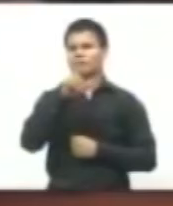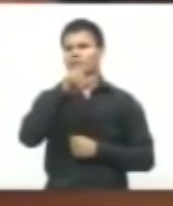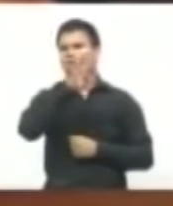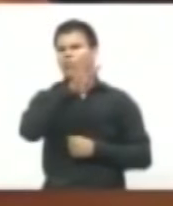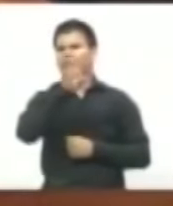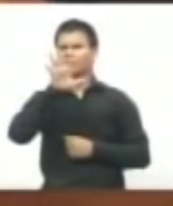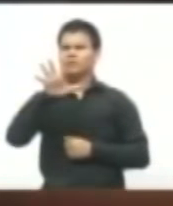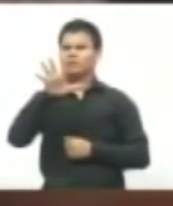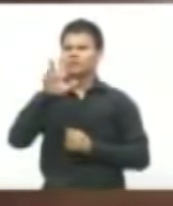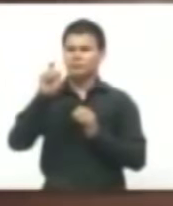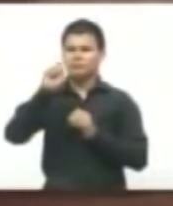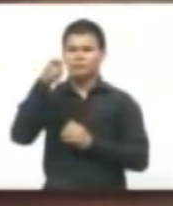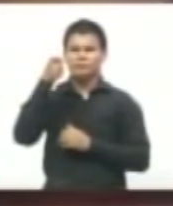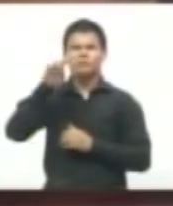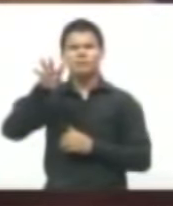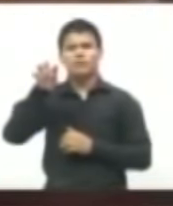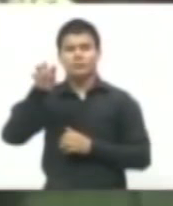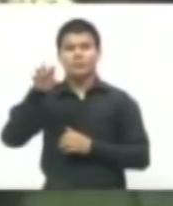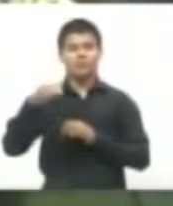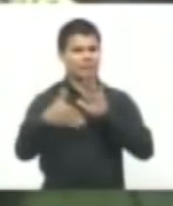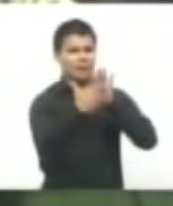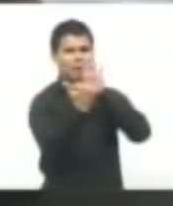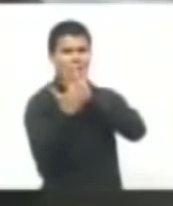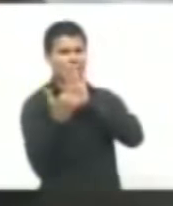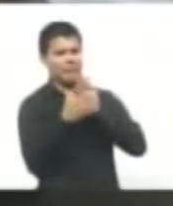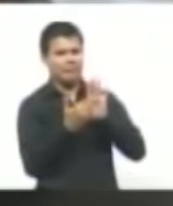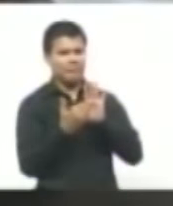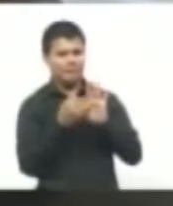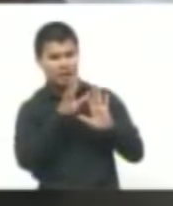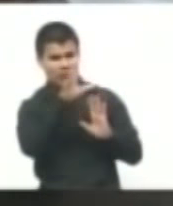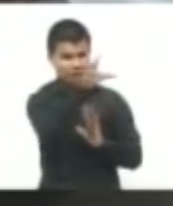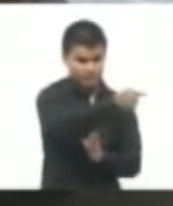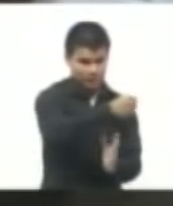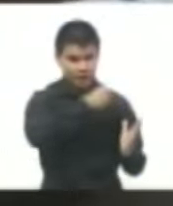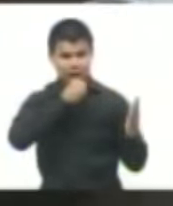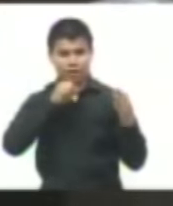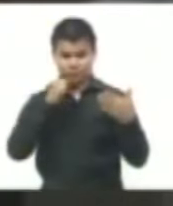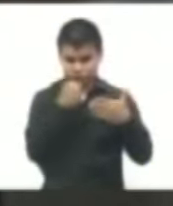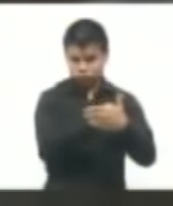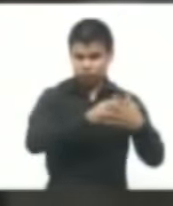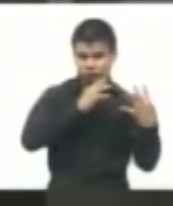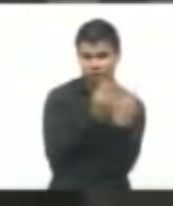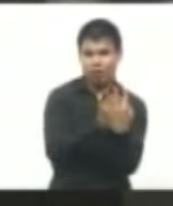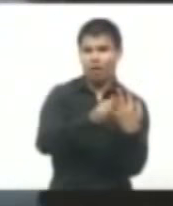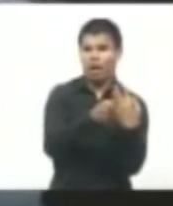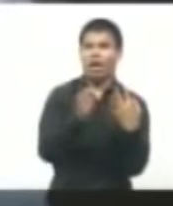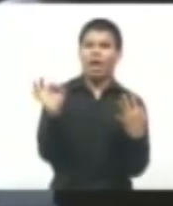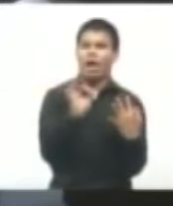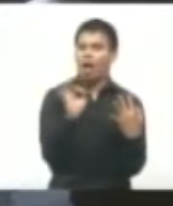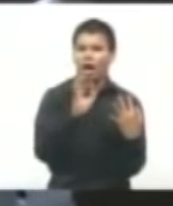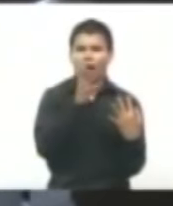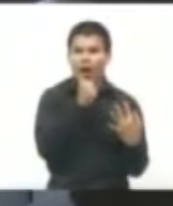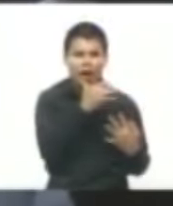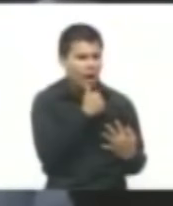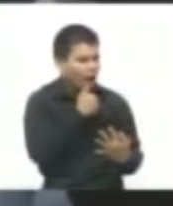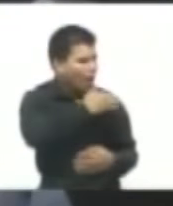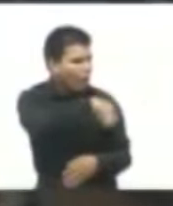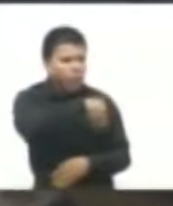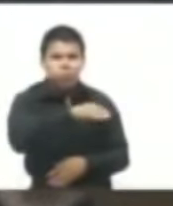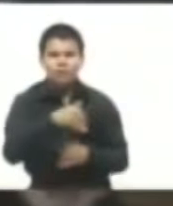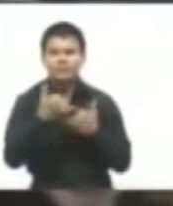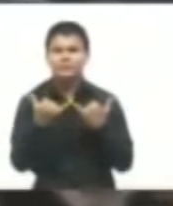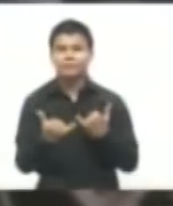45.9% de los crímenes mortales contra la prensa quedan prescritos. Frente al tema, en Latinoamérica, Colombia ocupa el puesto número 4 en